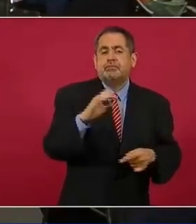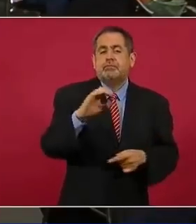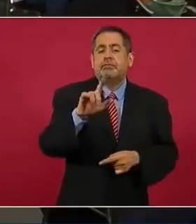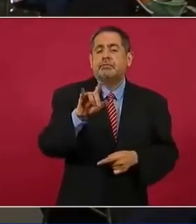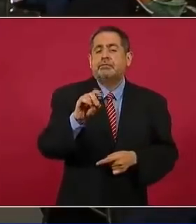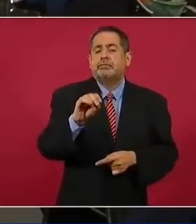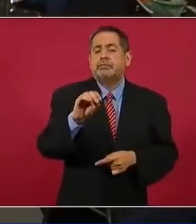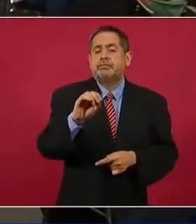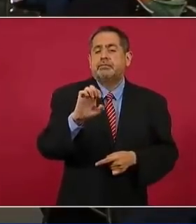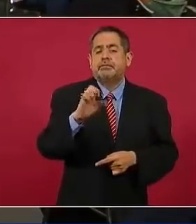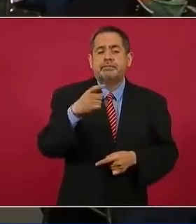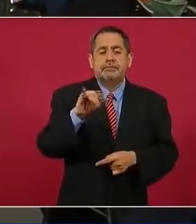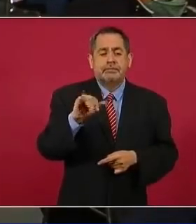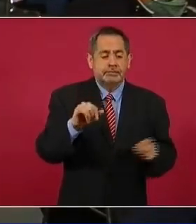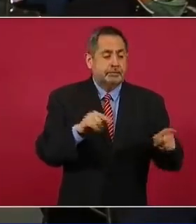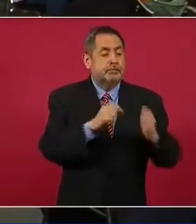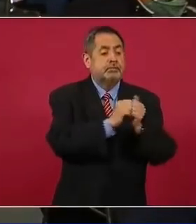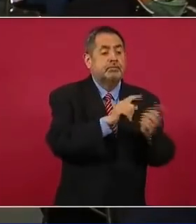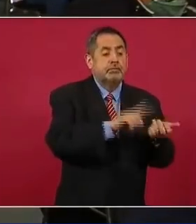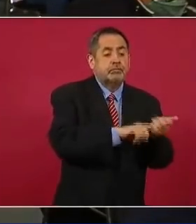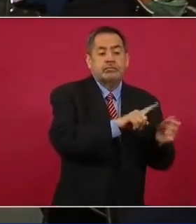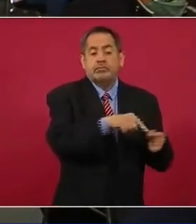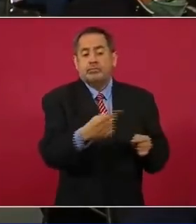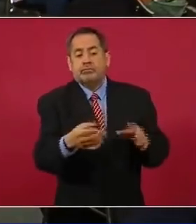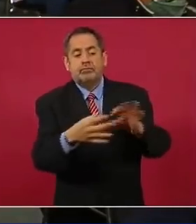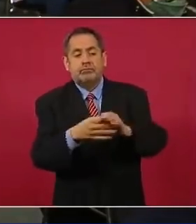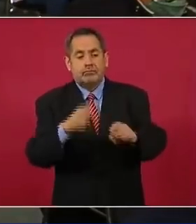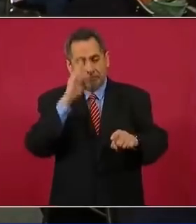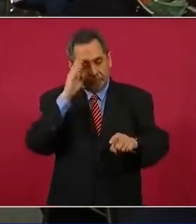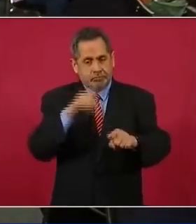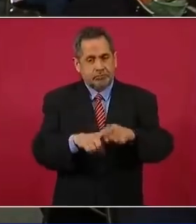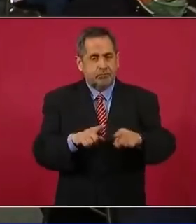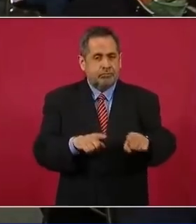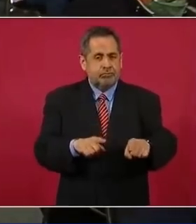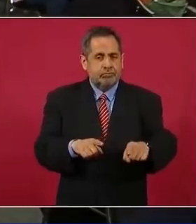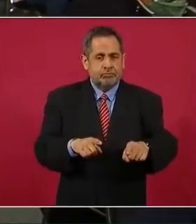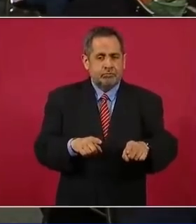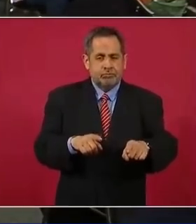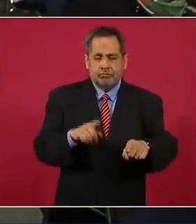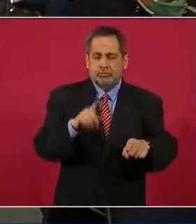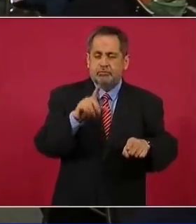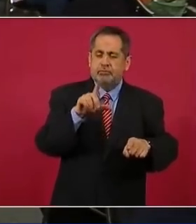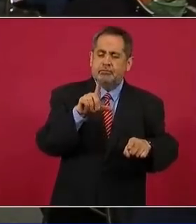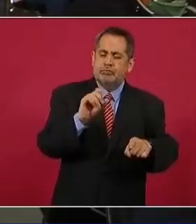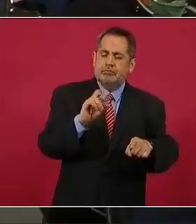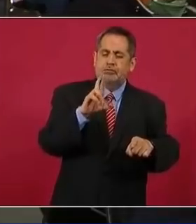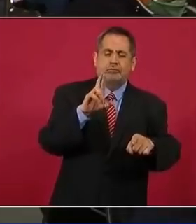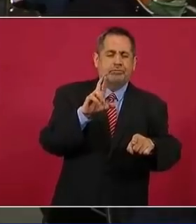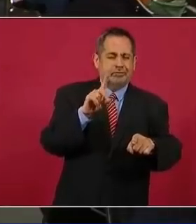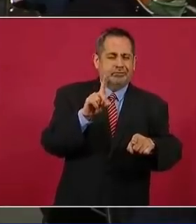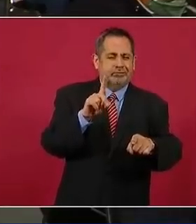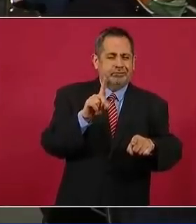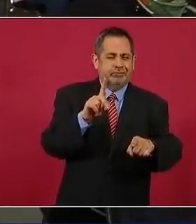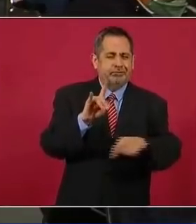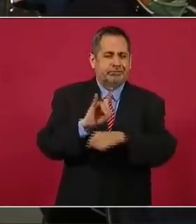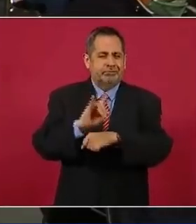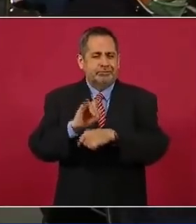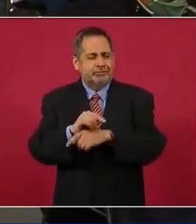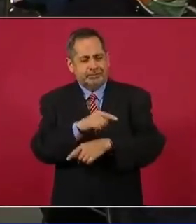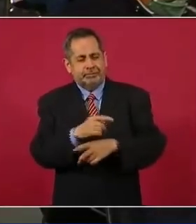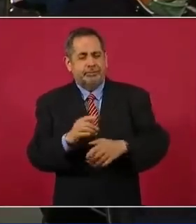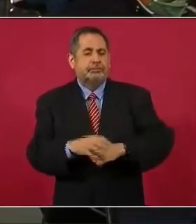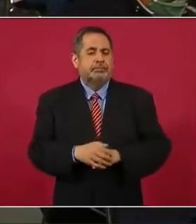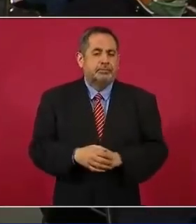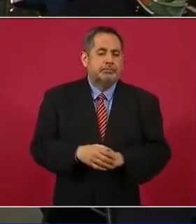vínculo con el señor que le llaman Lord Montajes. Ahora bien, hay otras organizaciones como